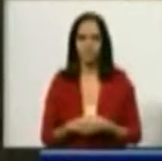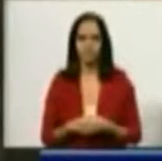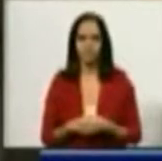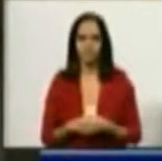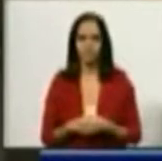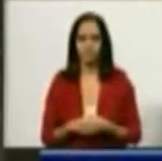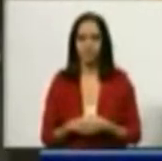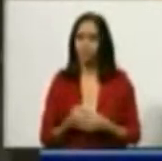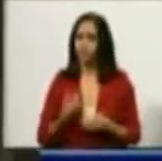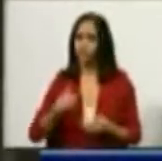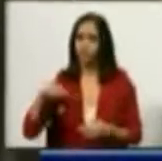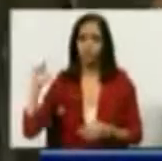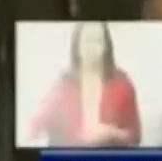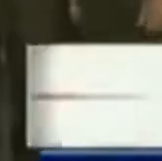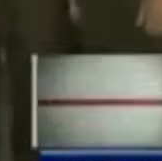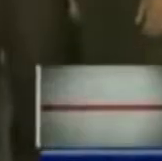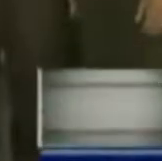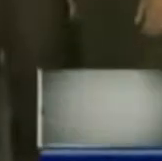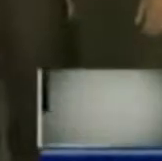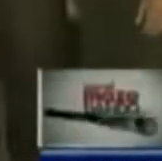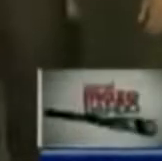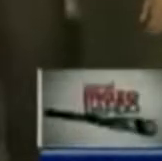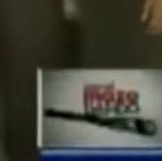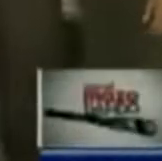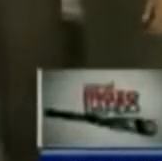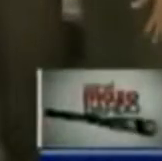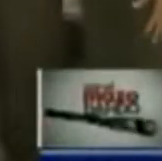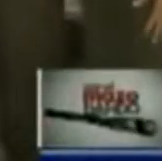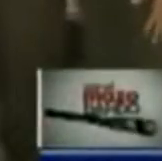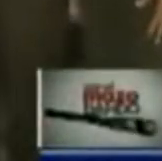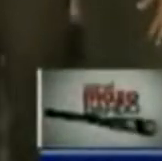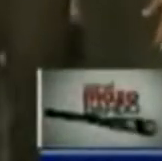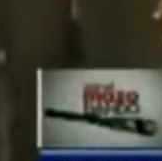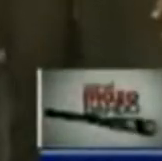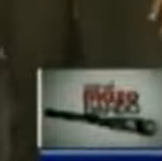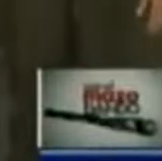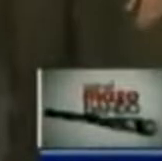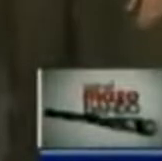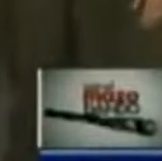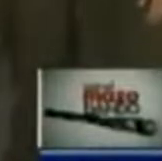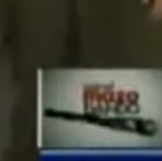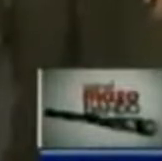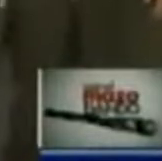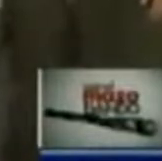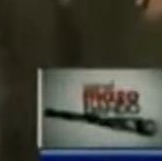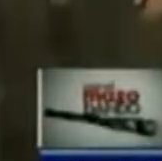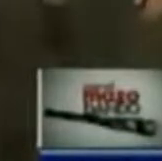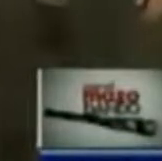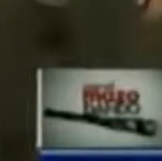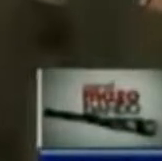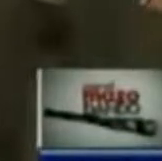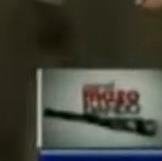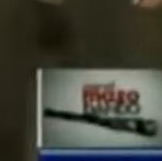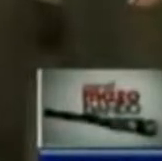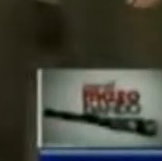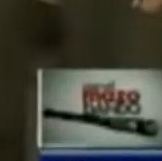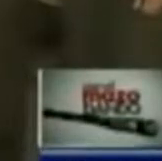Yo vengo de la pobreza de donde la vida es dura